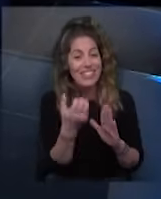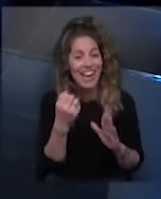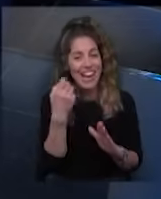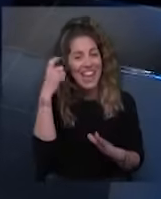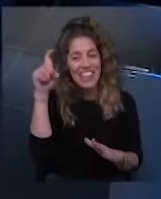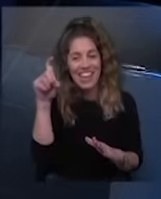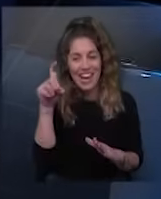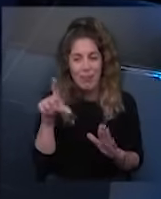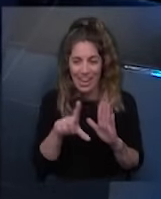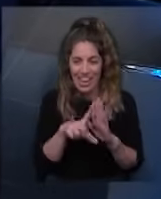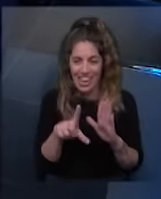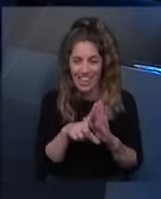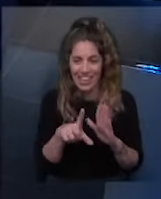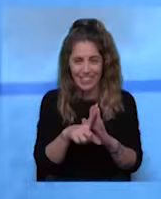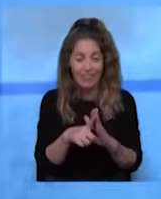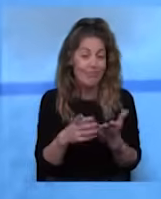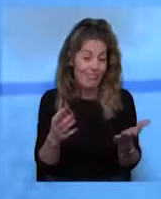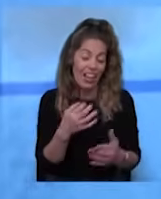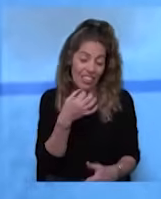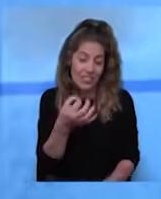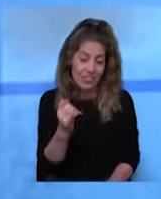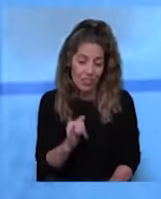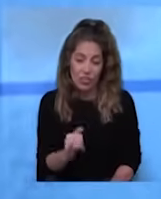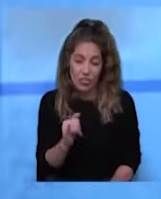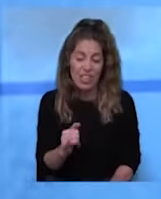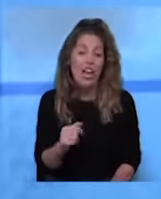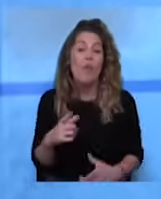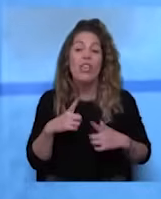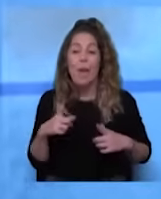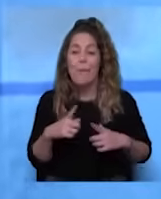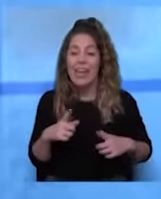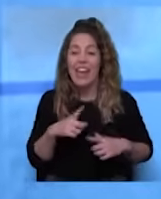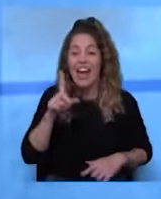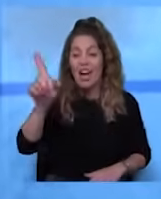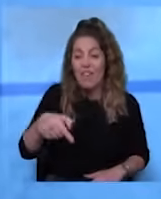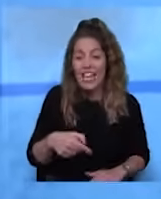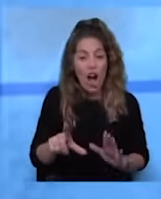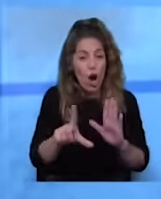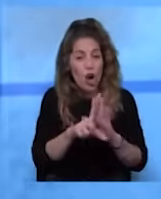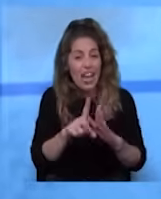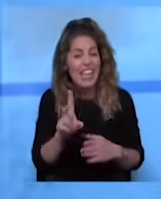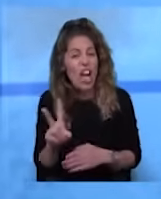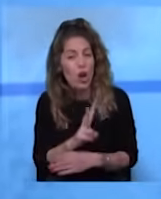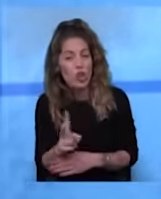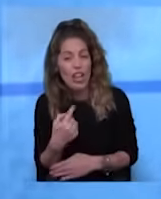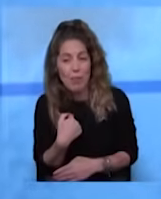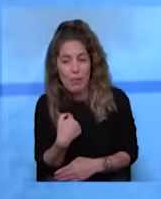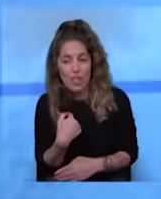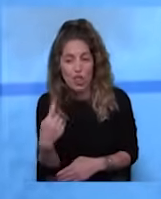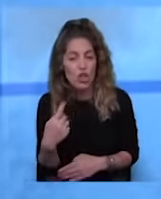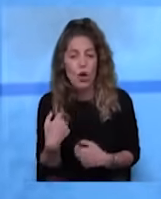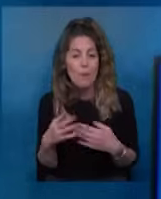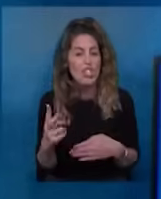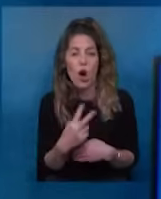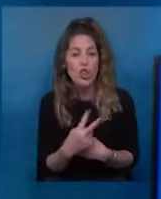tomaron la referencia acá y por qué no decirlo no porque que voy a esperar a que vengan con la ley a controlarme Yo empiezo a controlarme